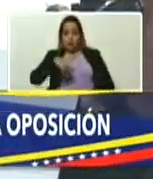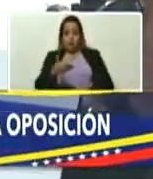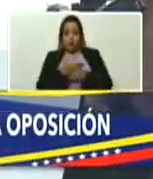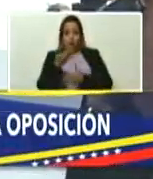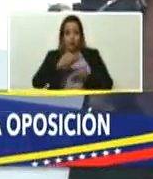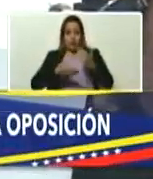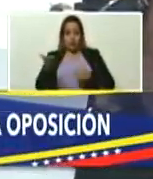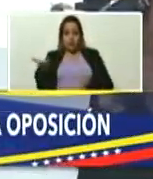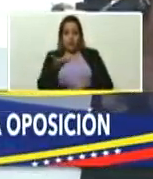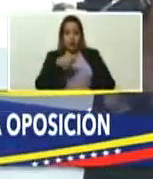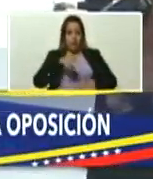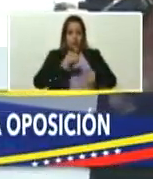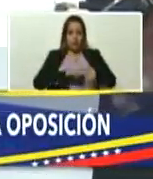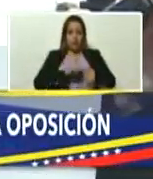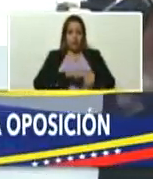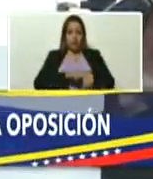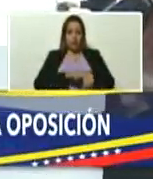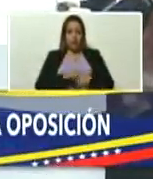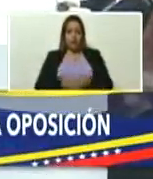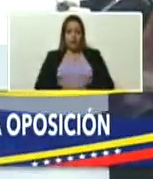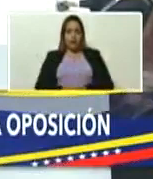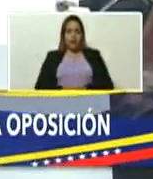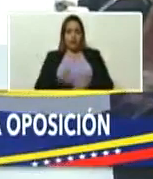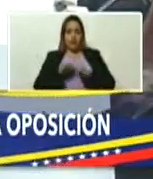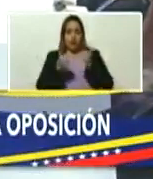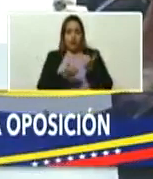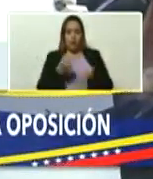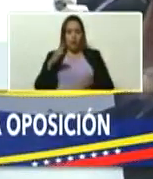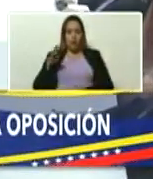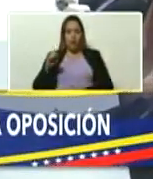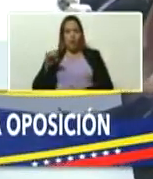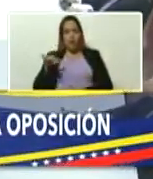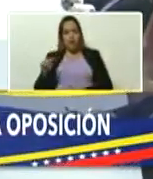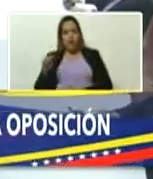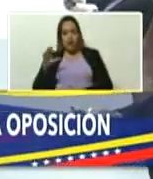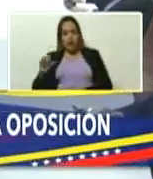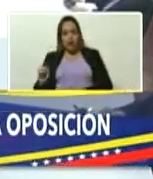con ustedes a esta hora desde el Salón Boyacá del Palacio de